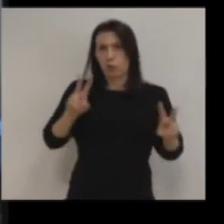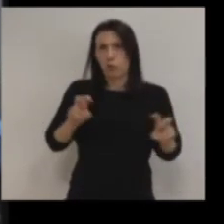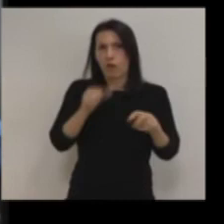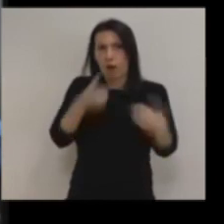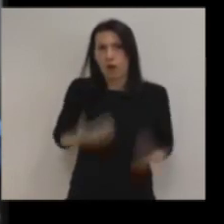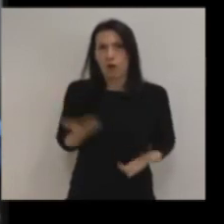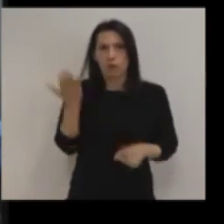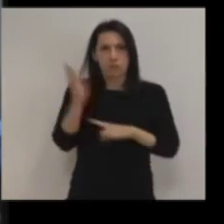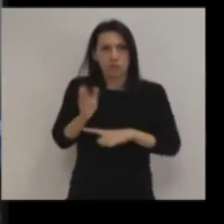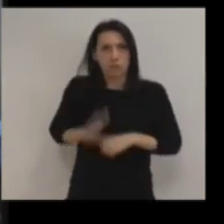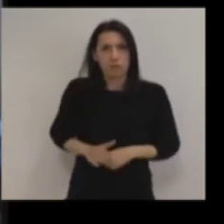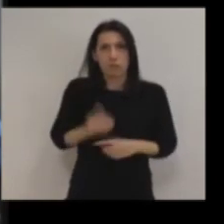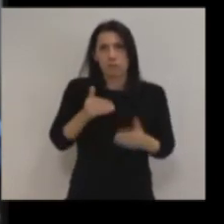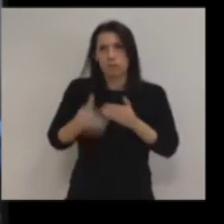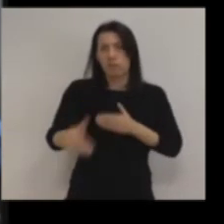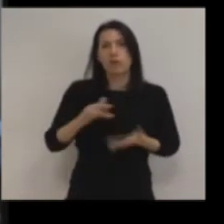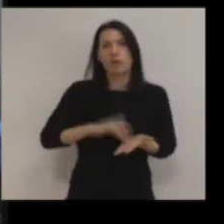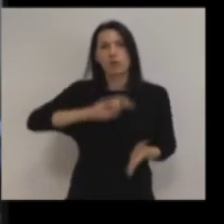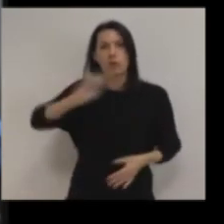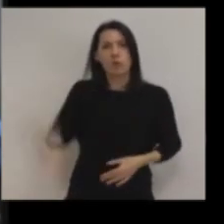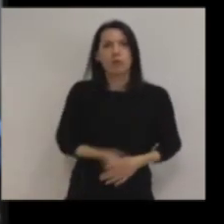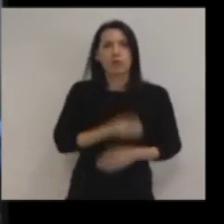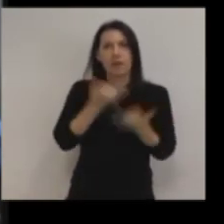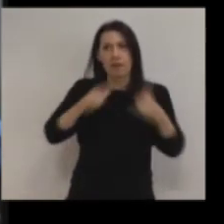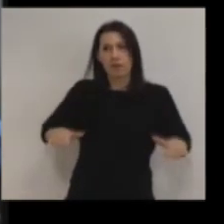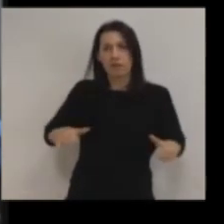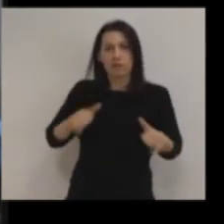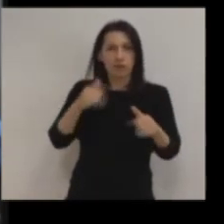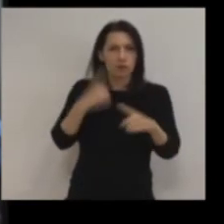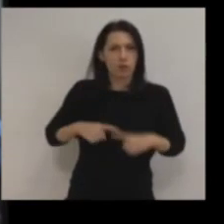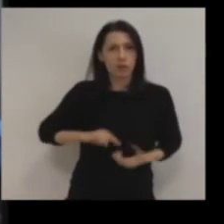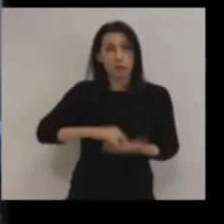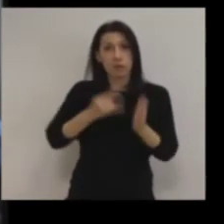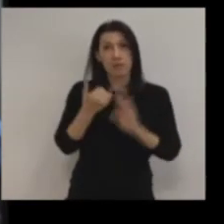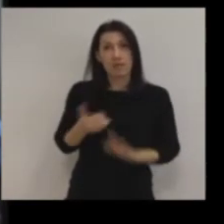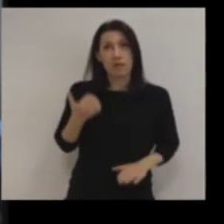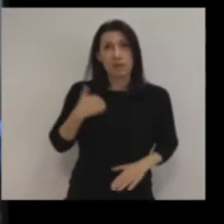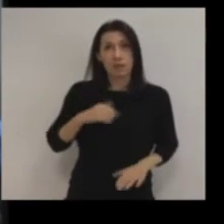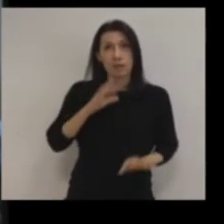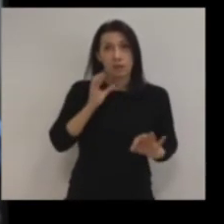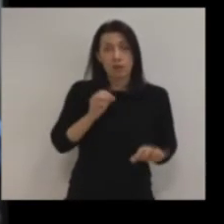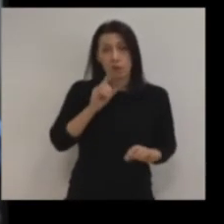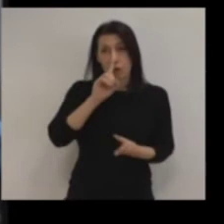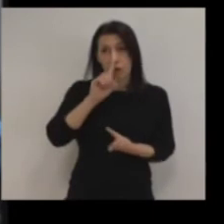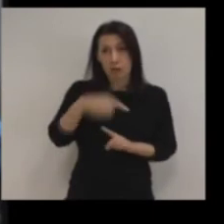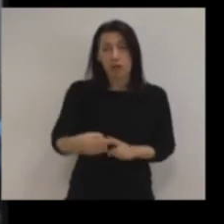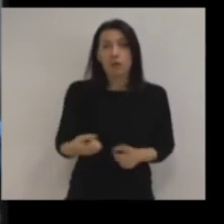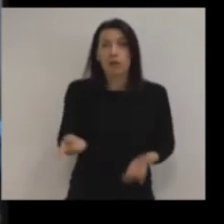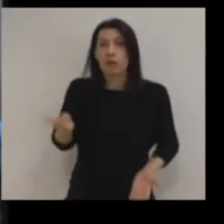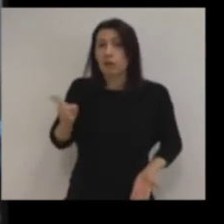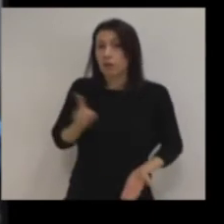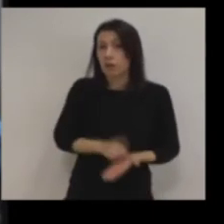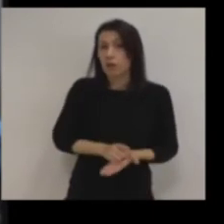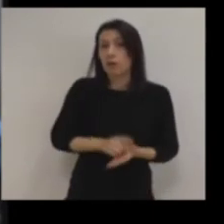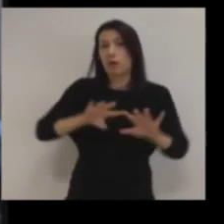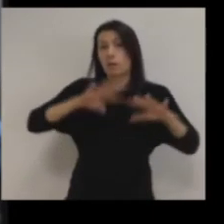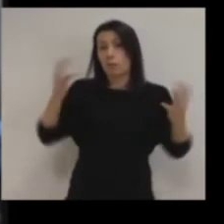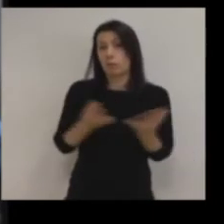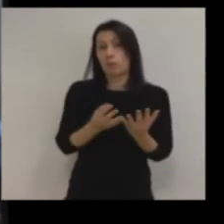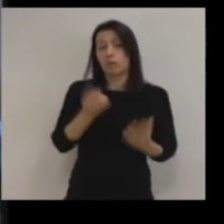de nada lo veremos en la siguiente feria tecnológica, y dentro de 12 meses, que llegan en nada, volveremos a verlos en el Mobile World